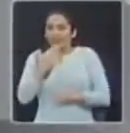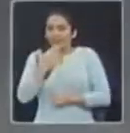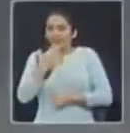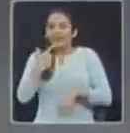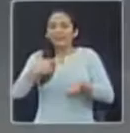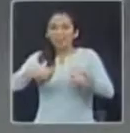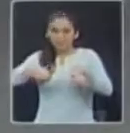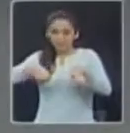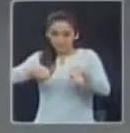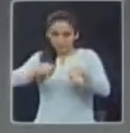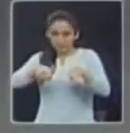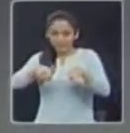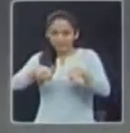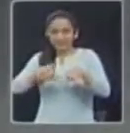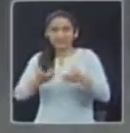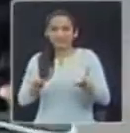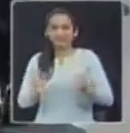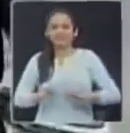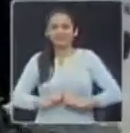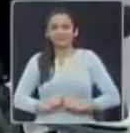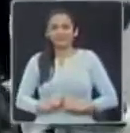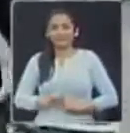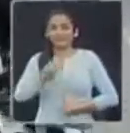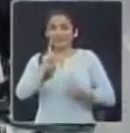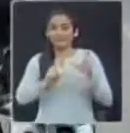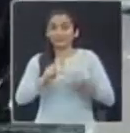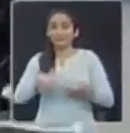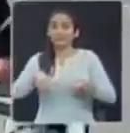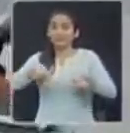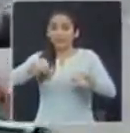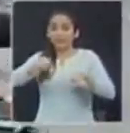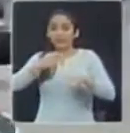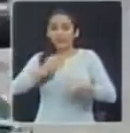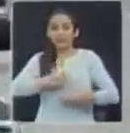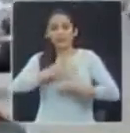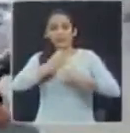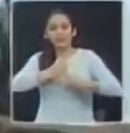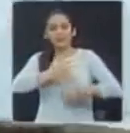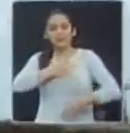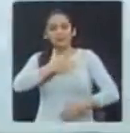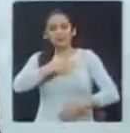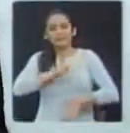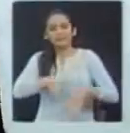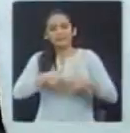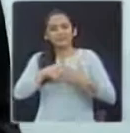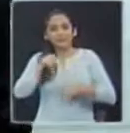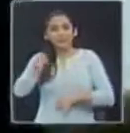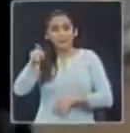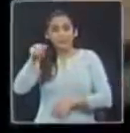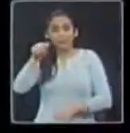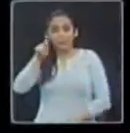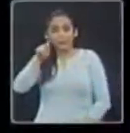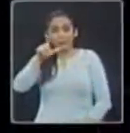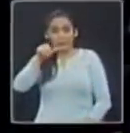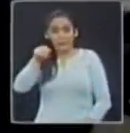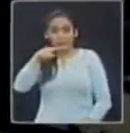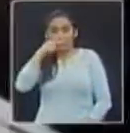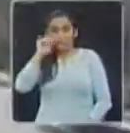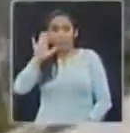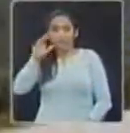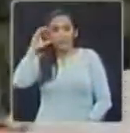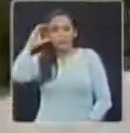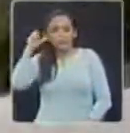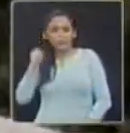desapercibidos, son algunas de las sensaciones que los motociclistas describen. Paul Bueno, un cuencano que recorrió Sudamérica a bordo de su moto